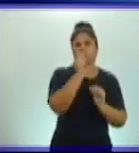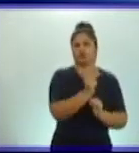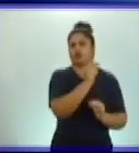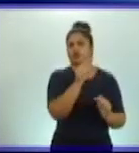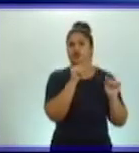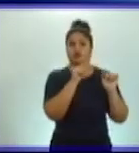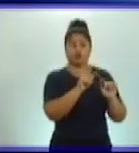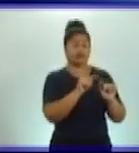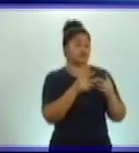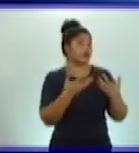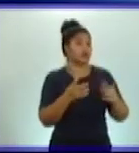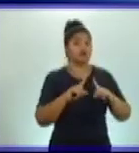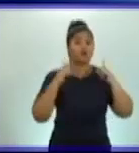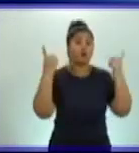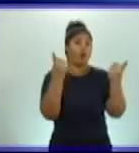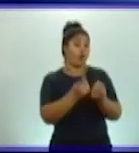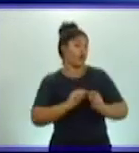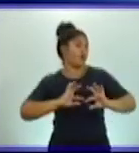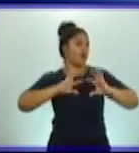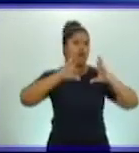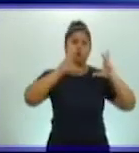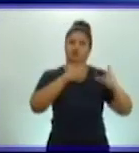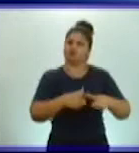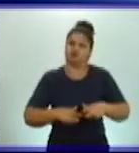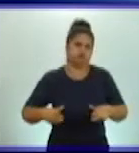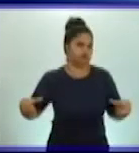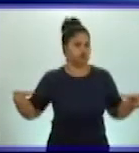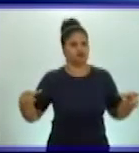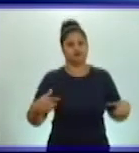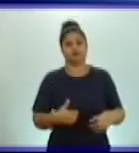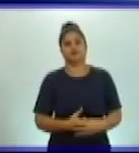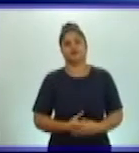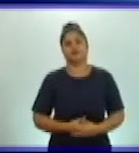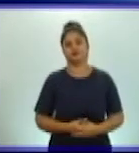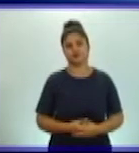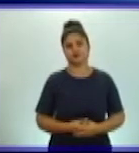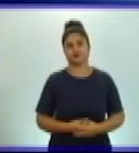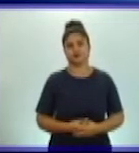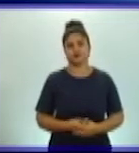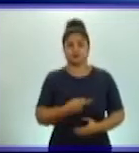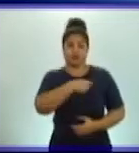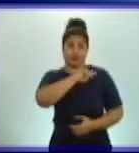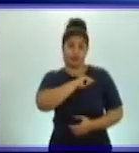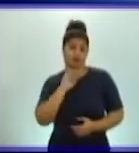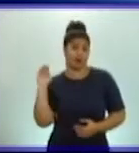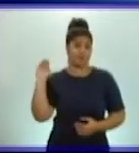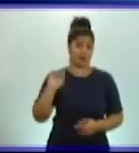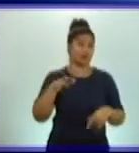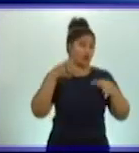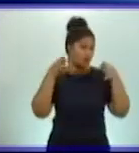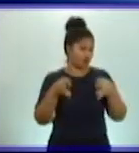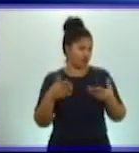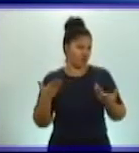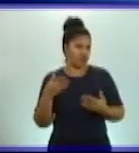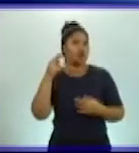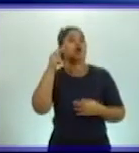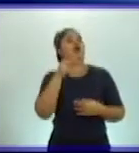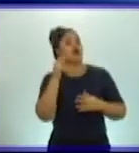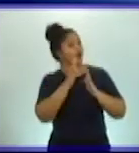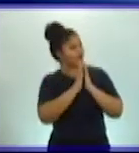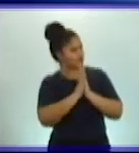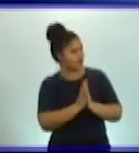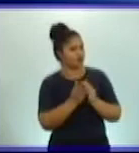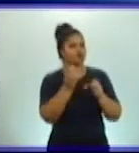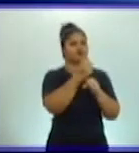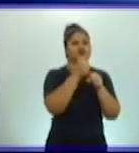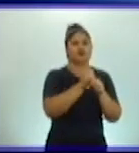más propagada en el mundo, no solo en América. Y realmente los españoles venían con esta religión y de alguna manera,